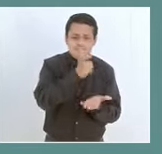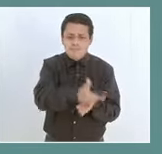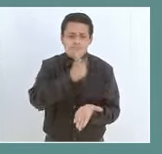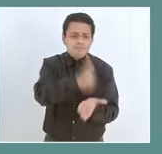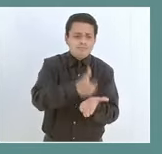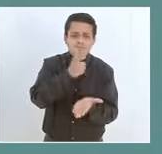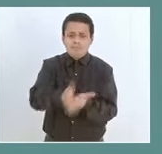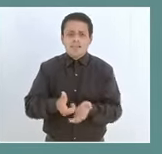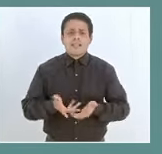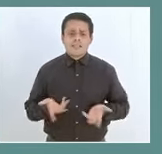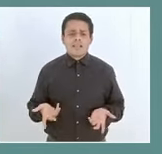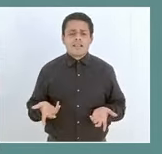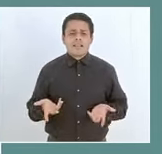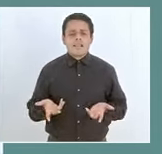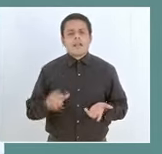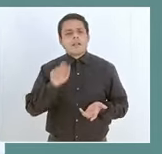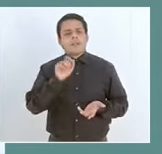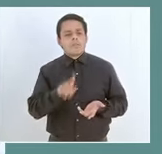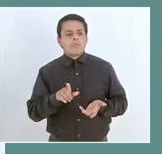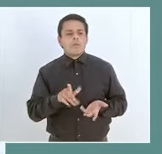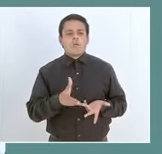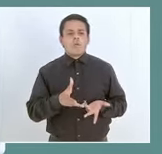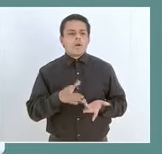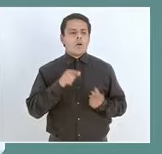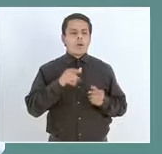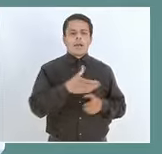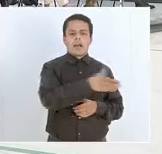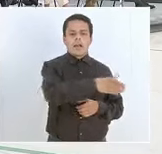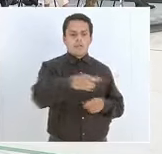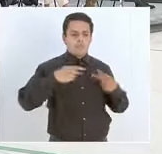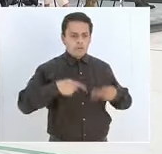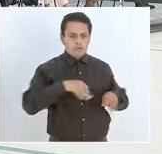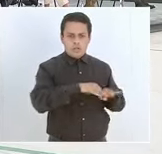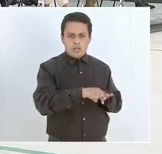Se está apoyando a los productores del campo.